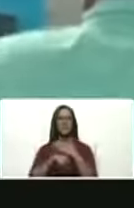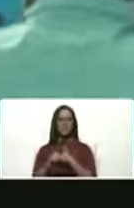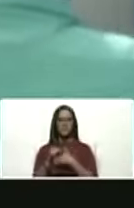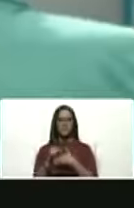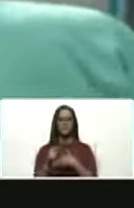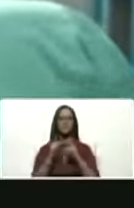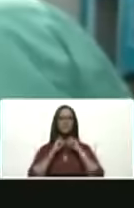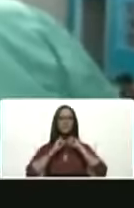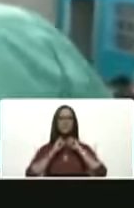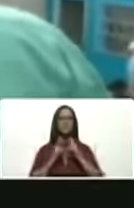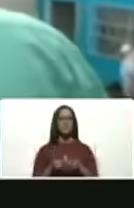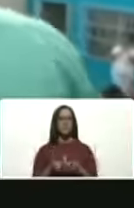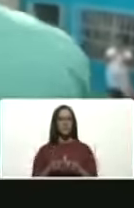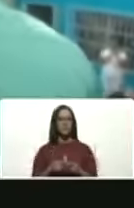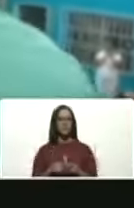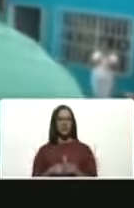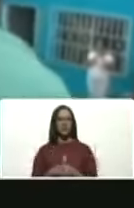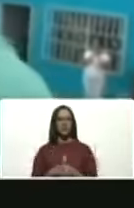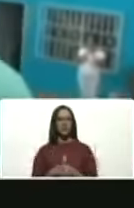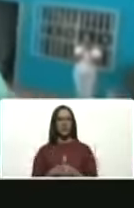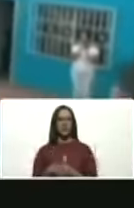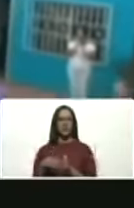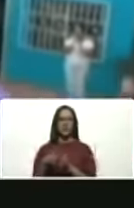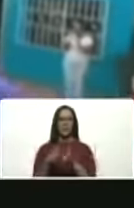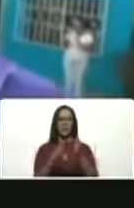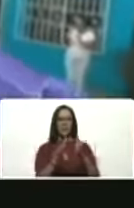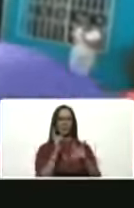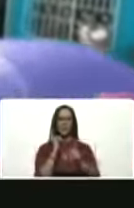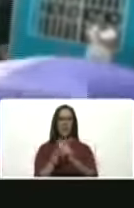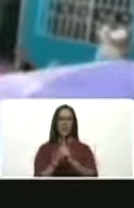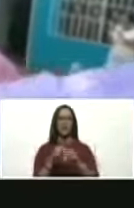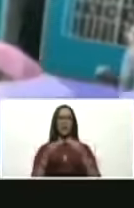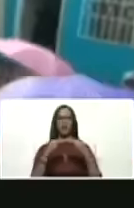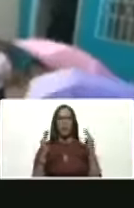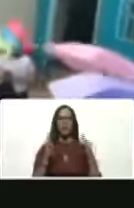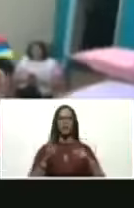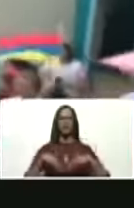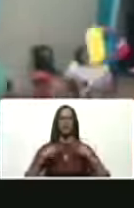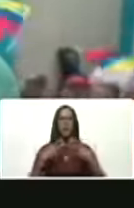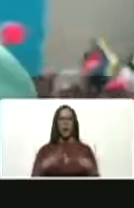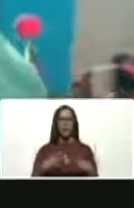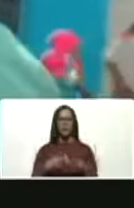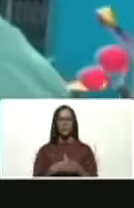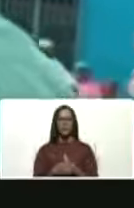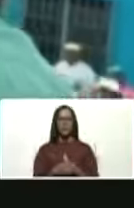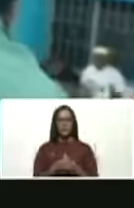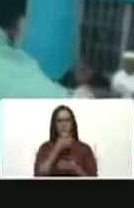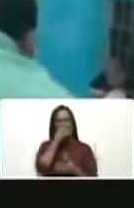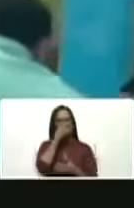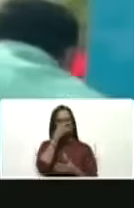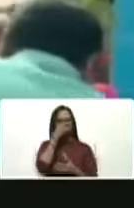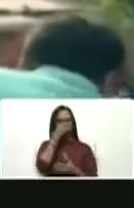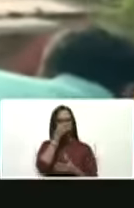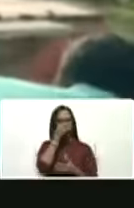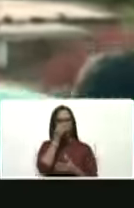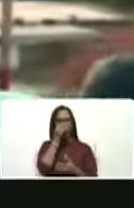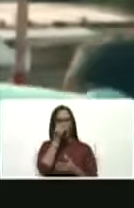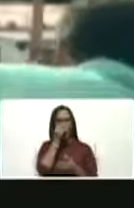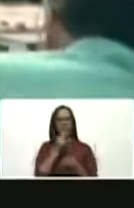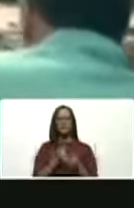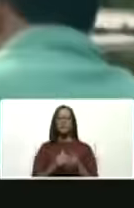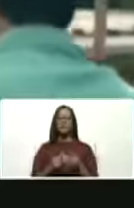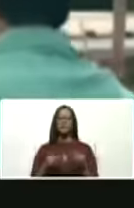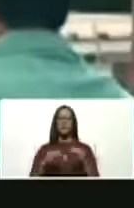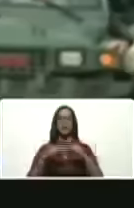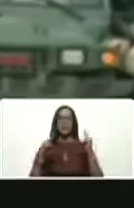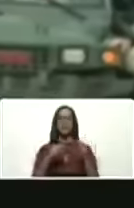esta carretera, por este paso directo al puente nuevo. Puente Bonito, vamos a ponerle.